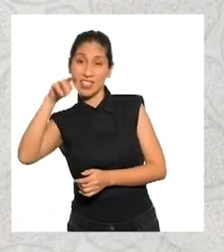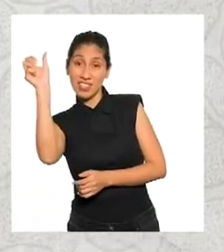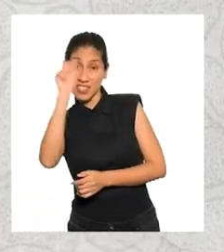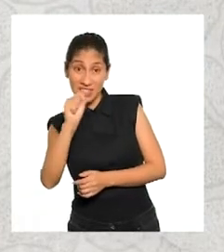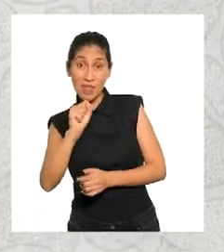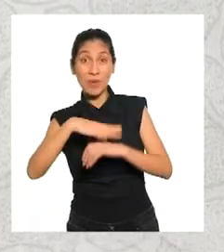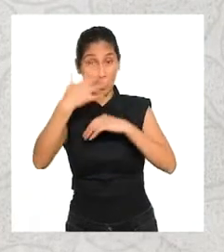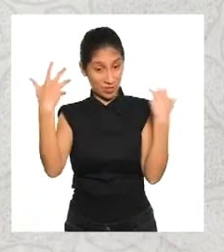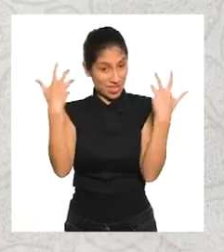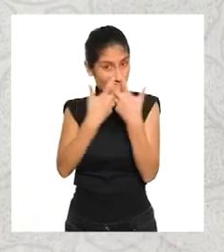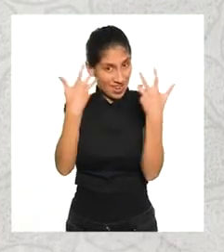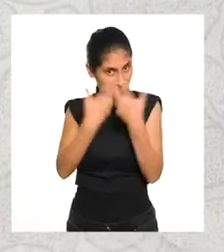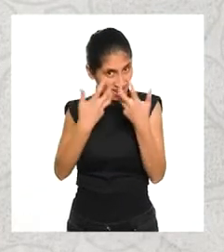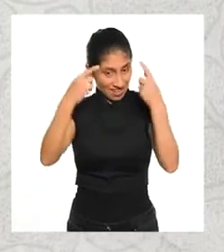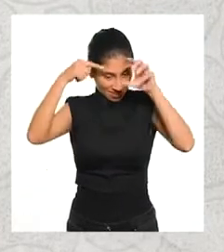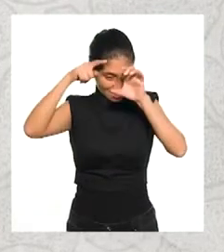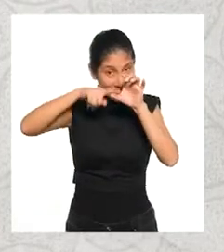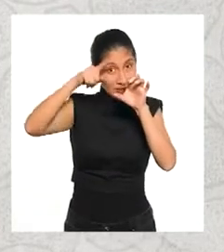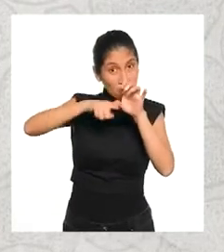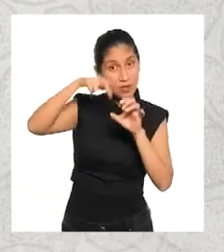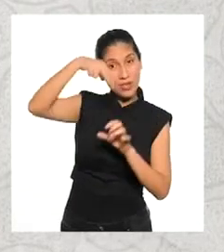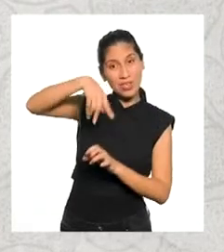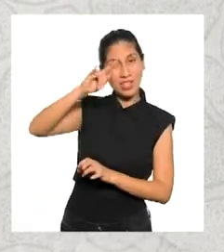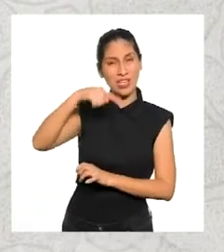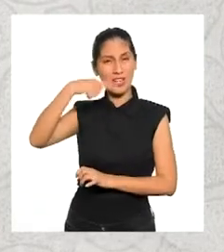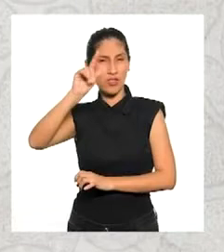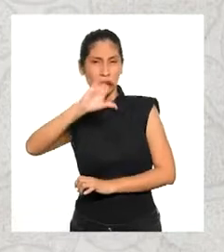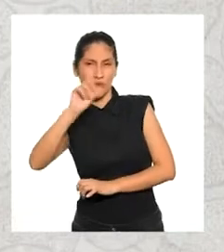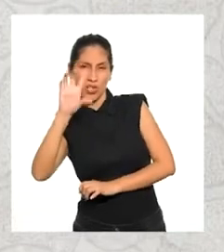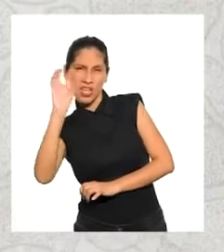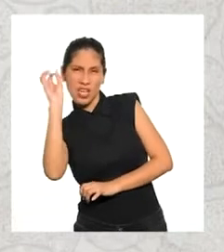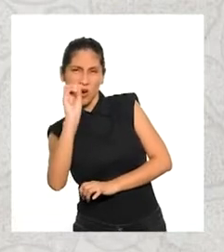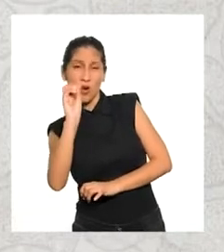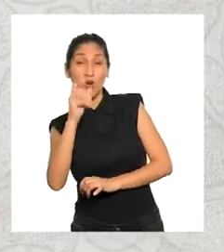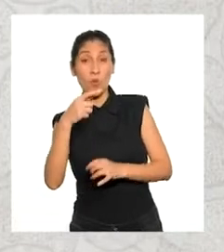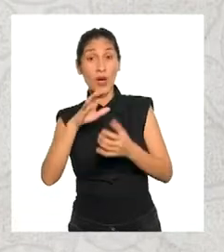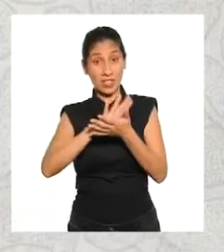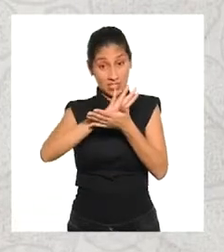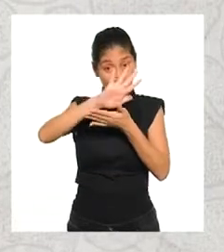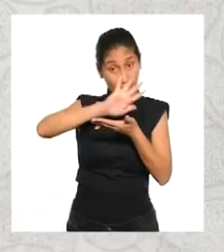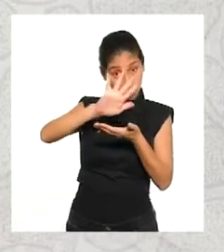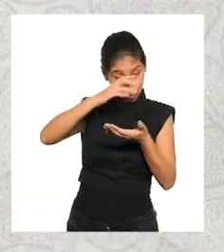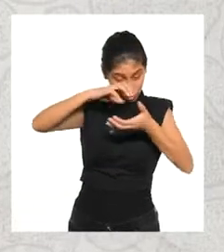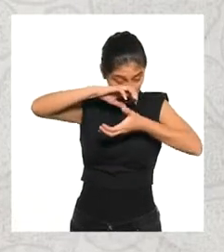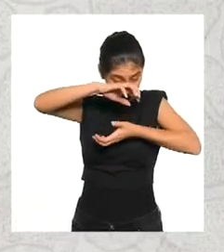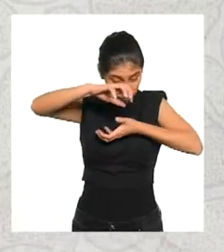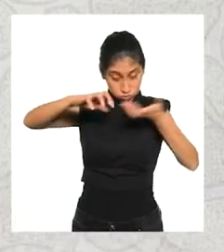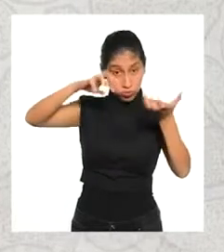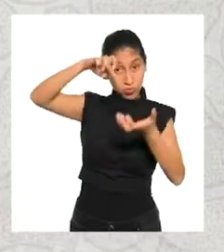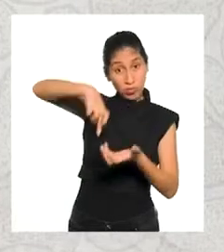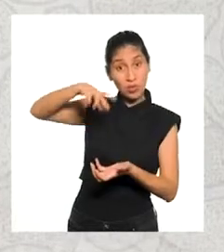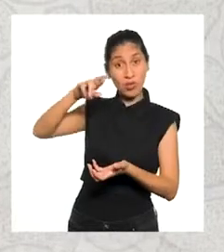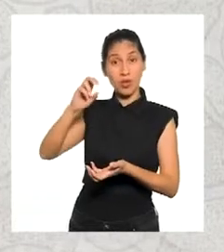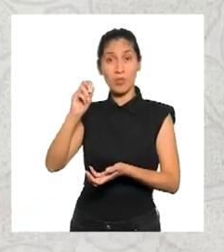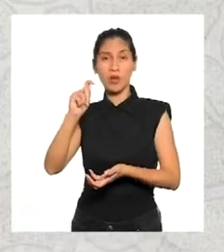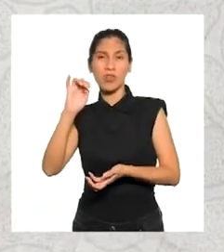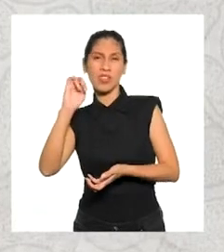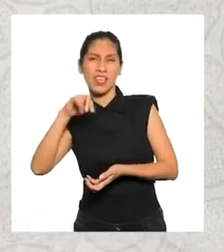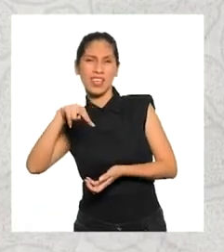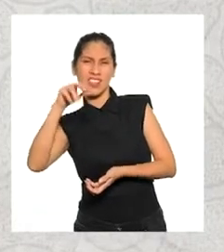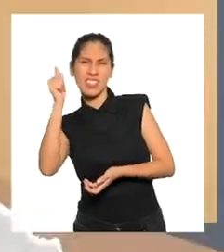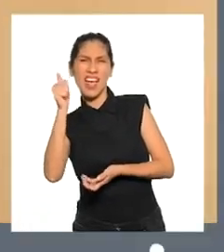núcleo. Estas proteínas sirven también al ADN para promover e inhibir la expresión de los